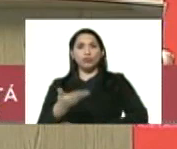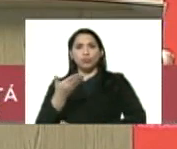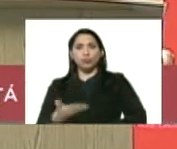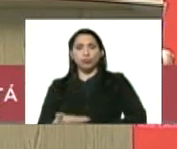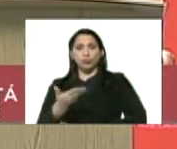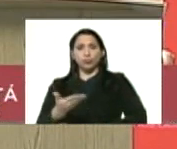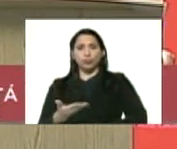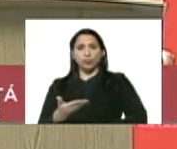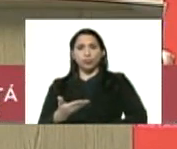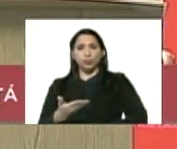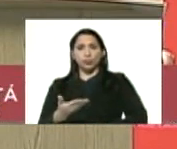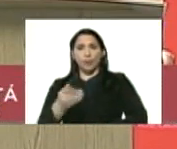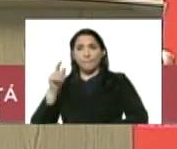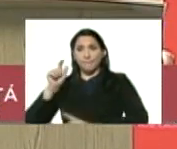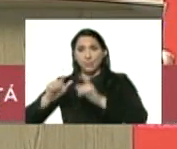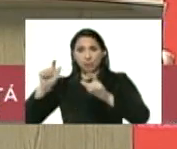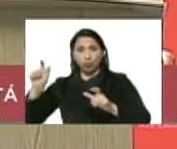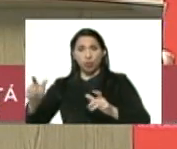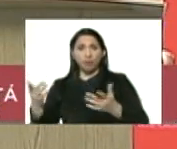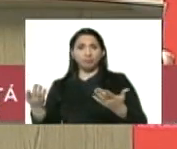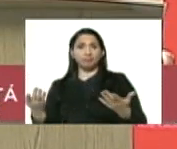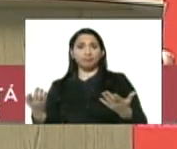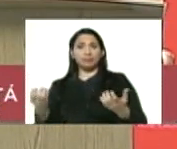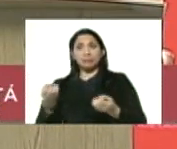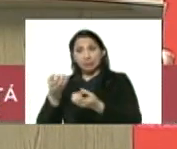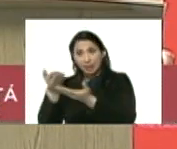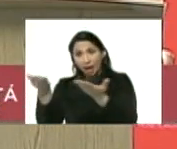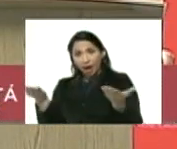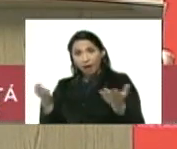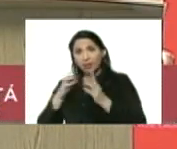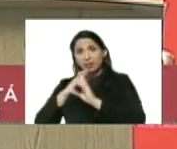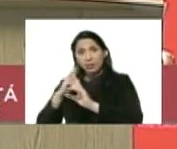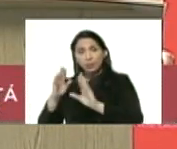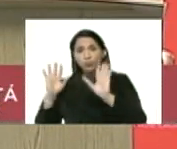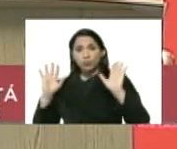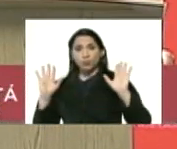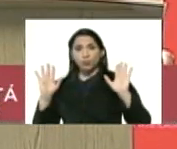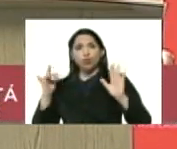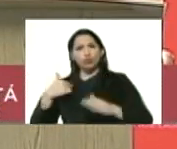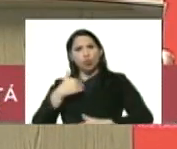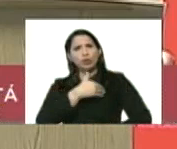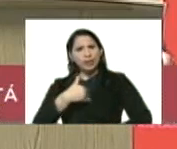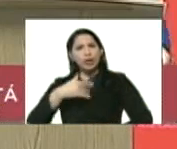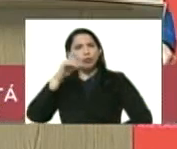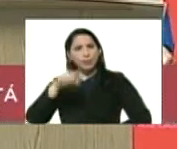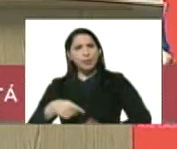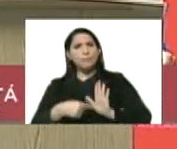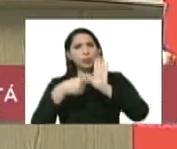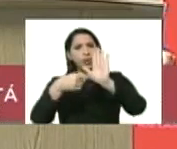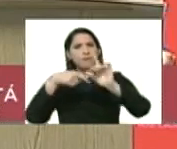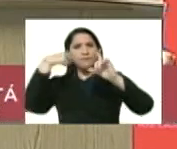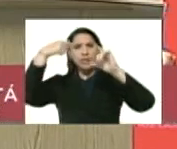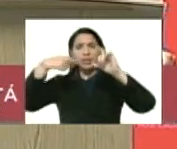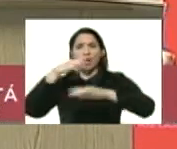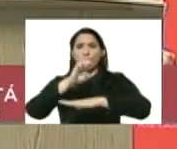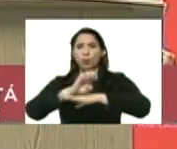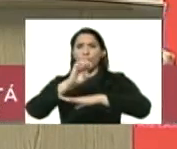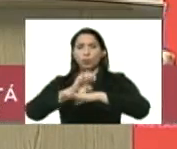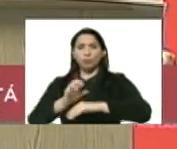fundamentales de los seres humanos. Ahí está el resultado. Yo quiero también mostrar un video de